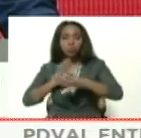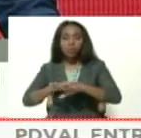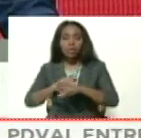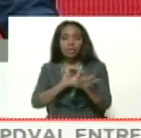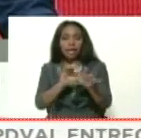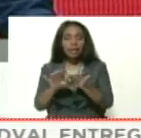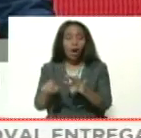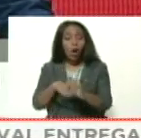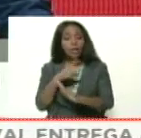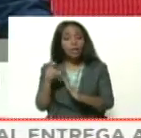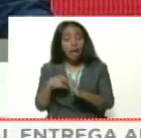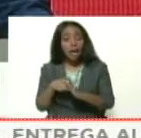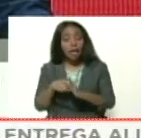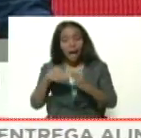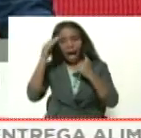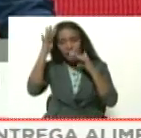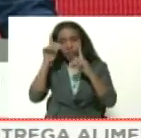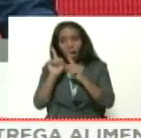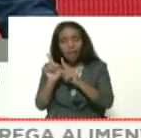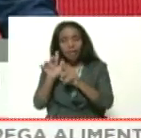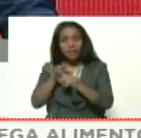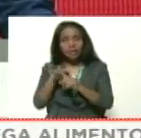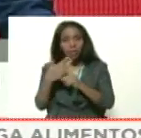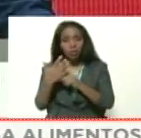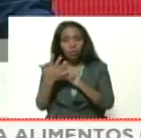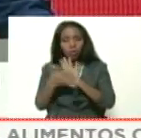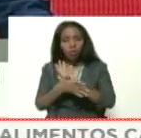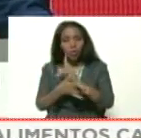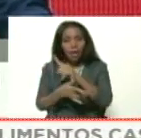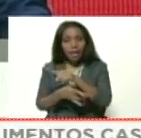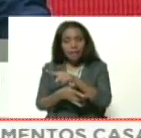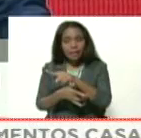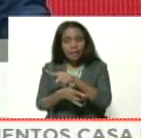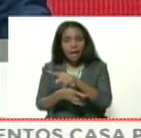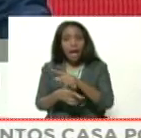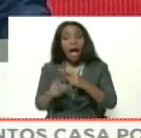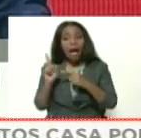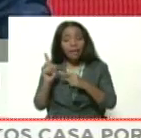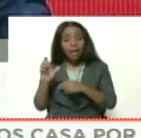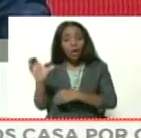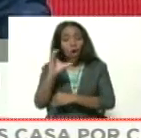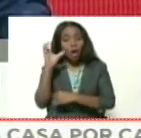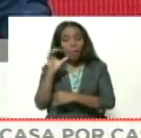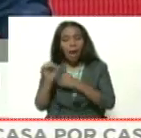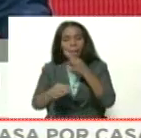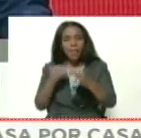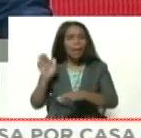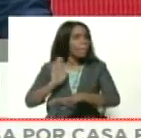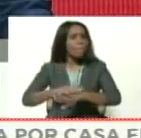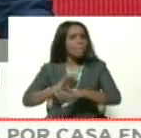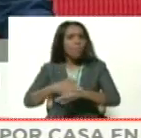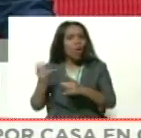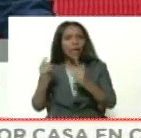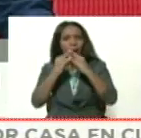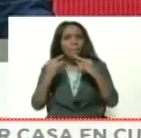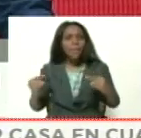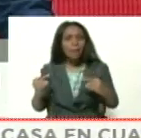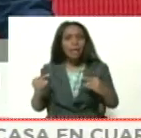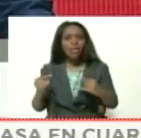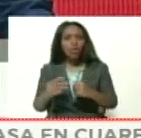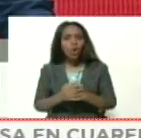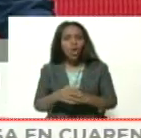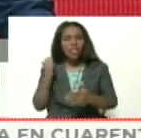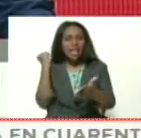Guterres a que atienda esta situación, a que conmine a Colombia, a que explique por qué tiene campamentos